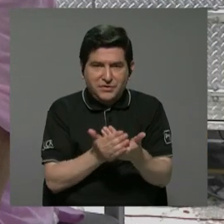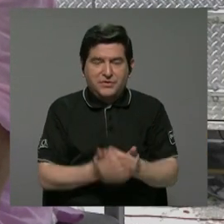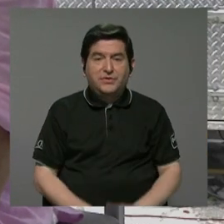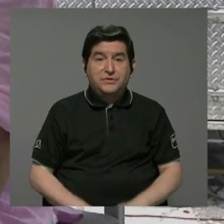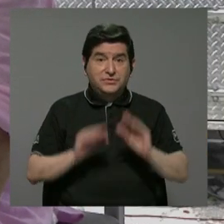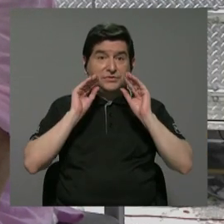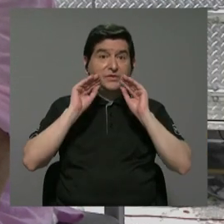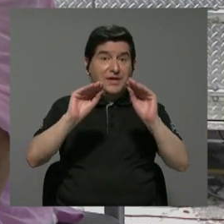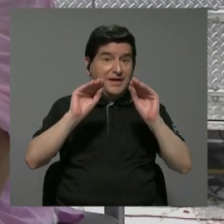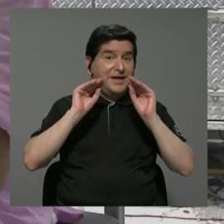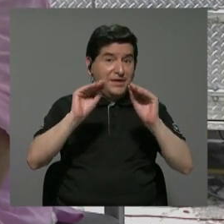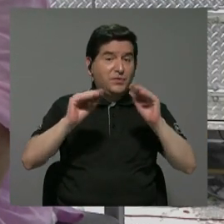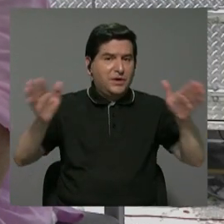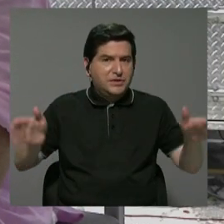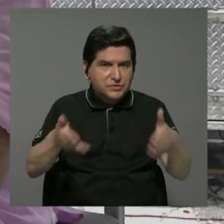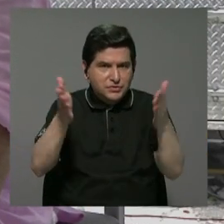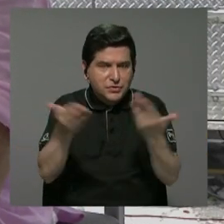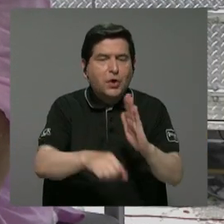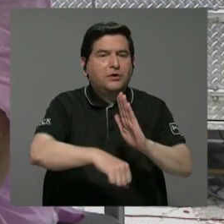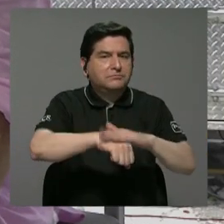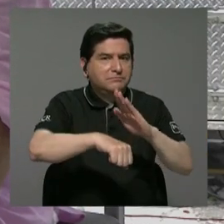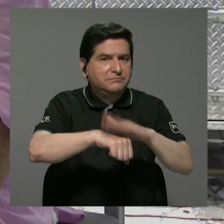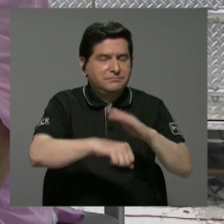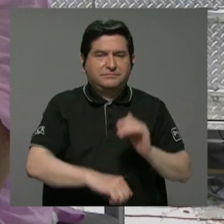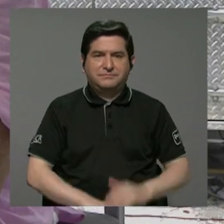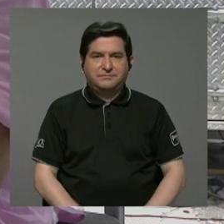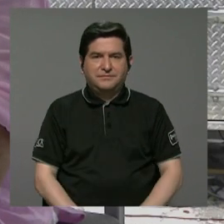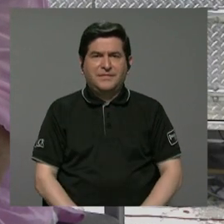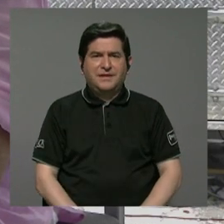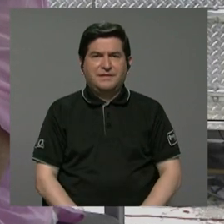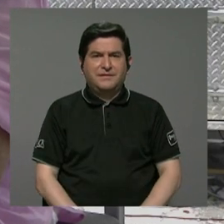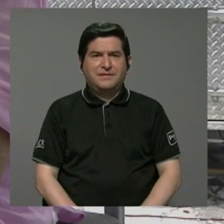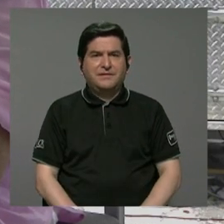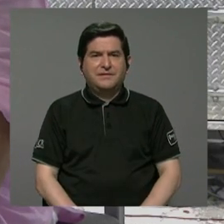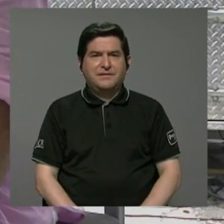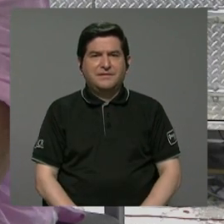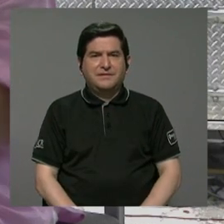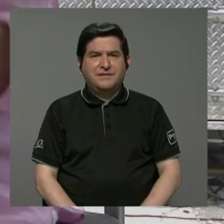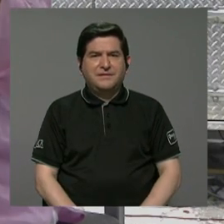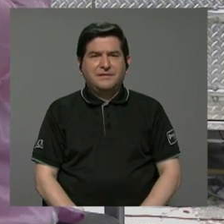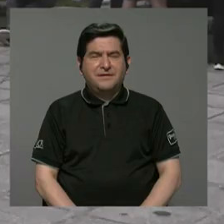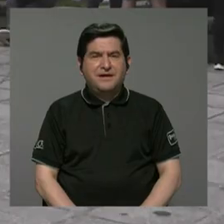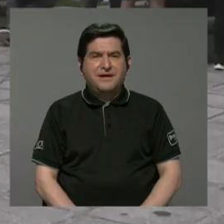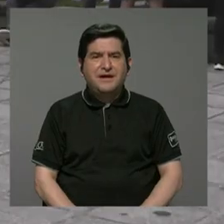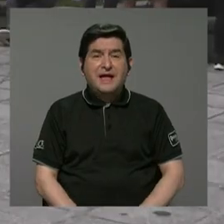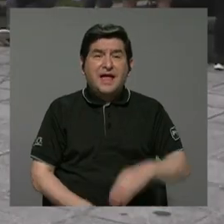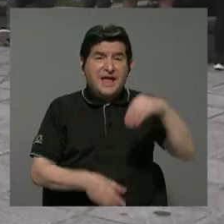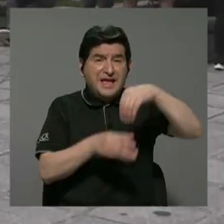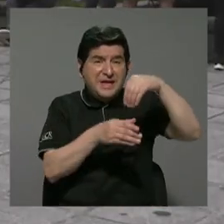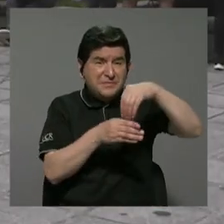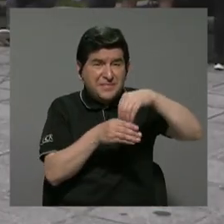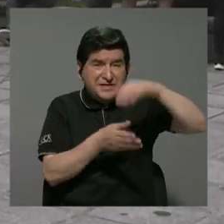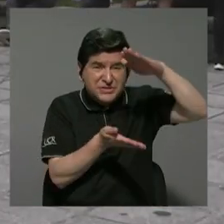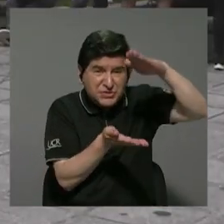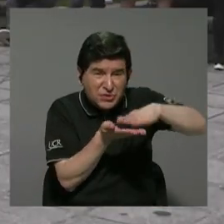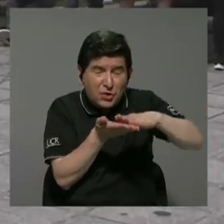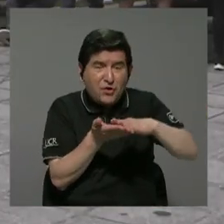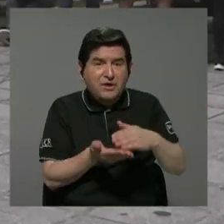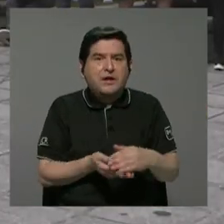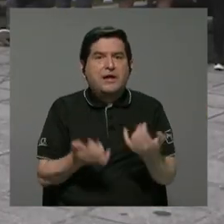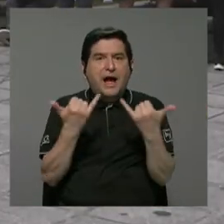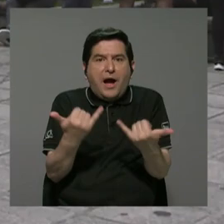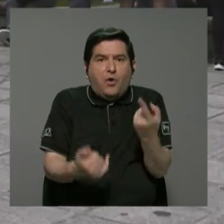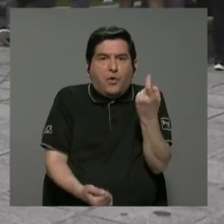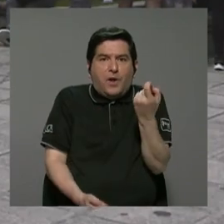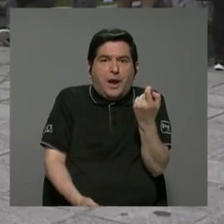educación, eso es lo que promueve y permite cortar la inversión, que ya de por sí es escasa,